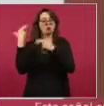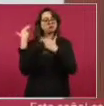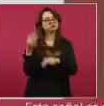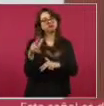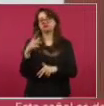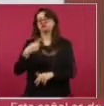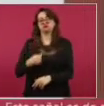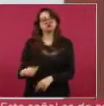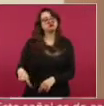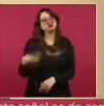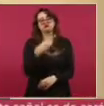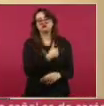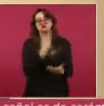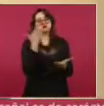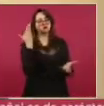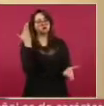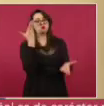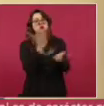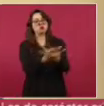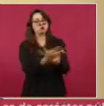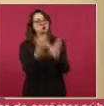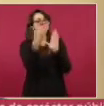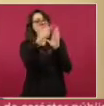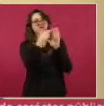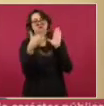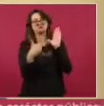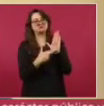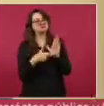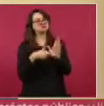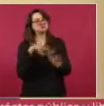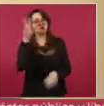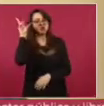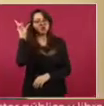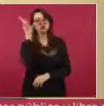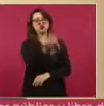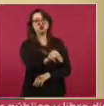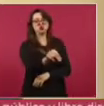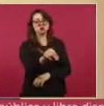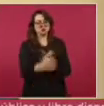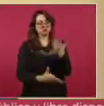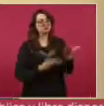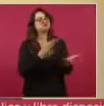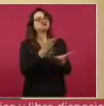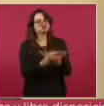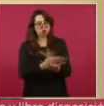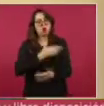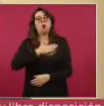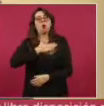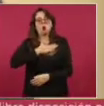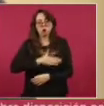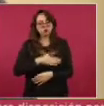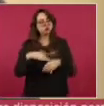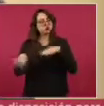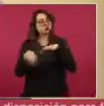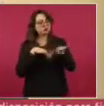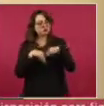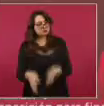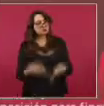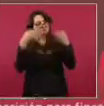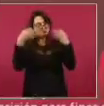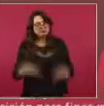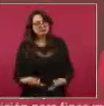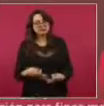de propuestas contra el reglamento. Era un pliego petitorio justo y moderado, pero los